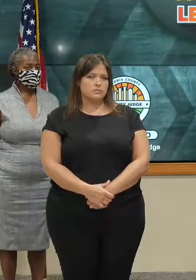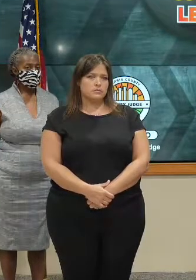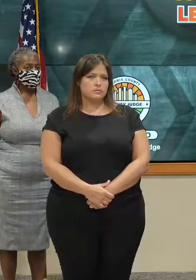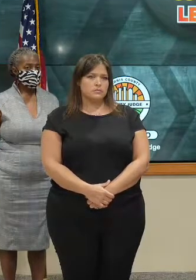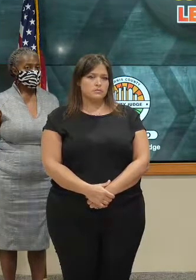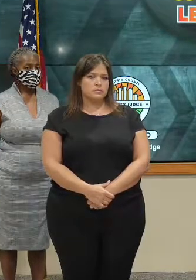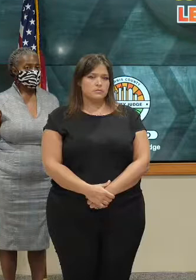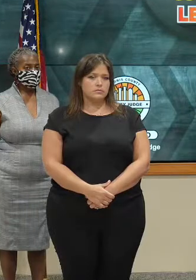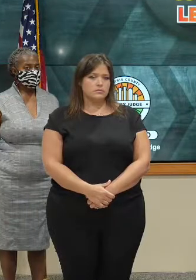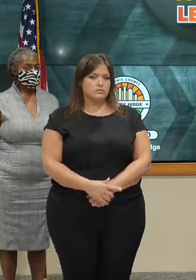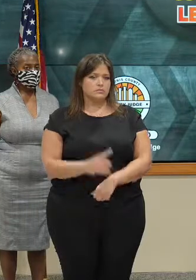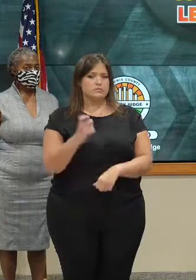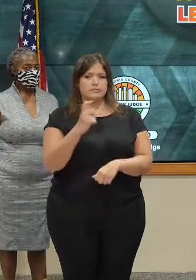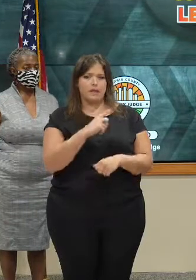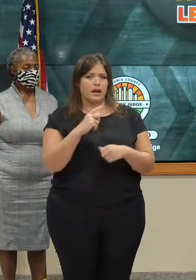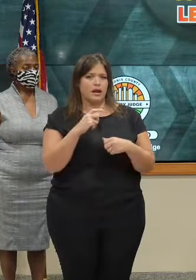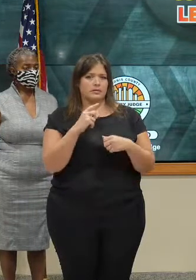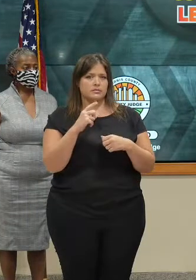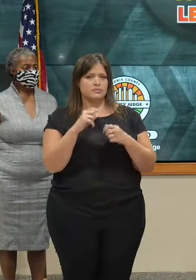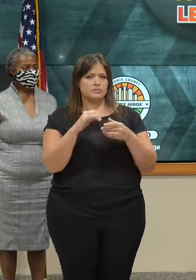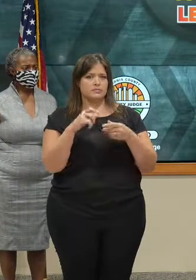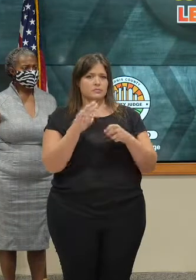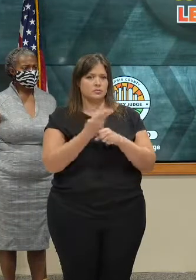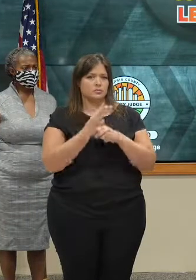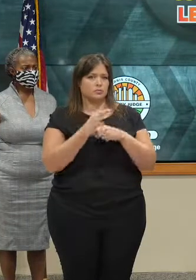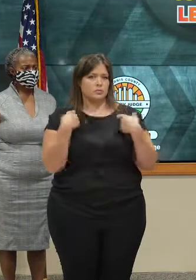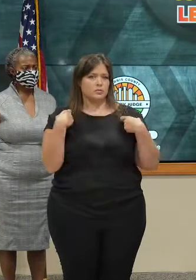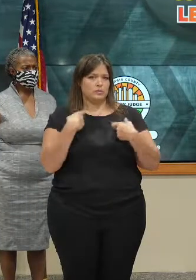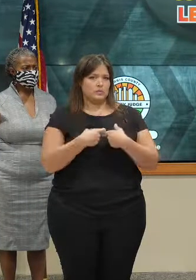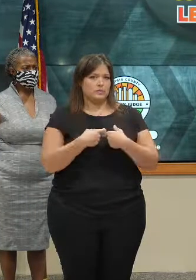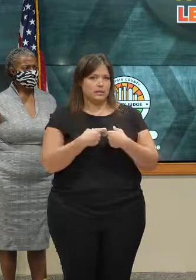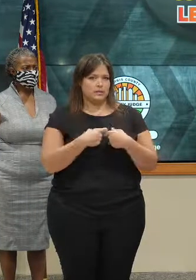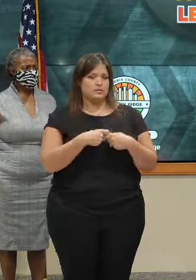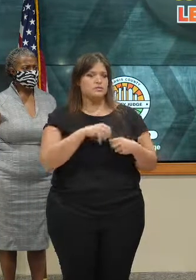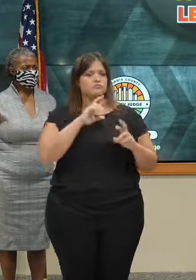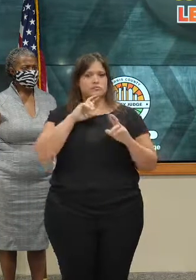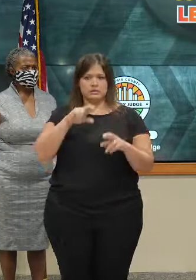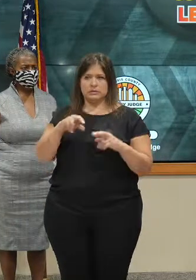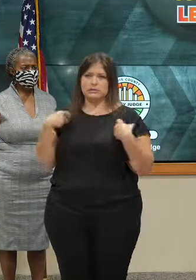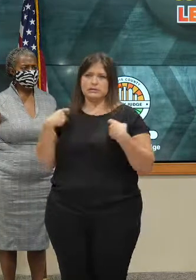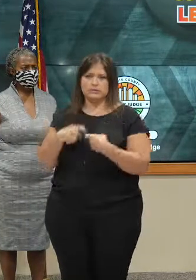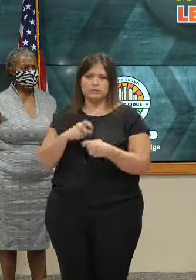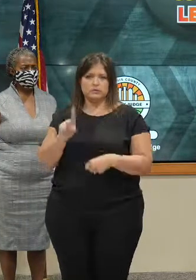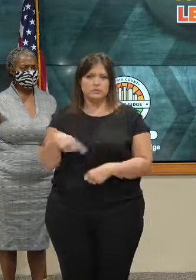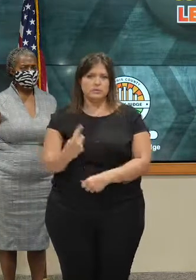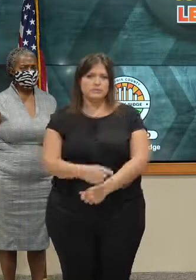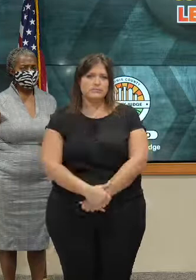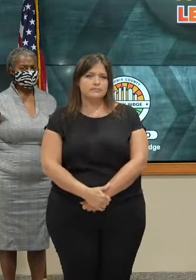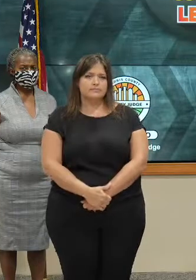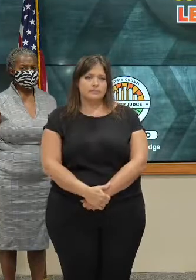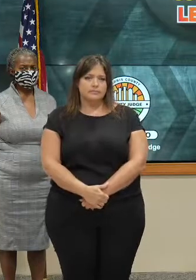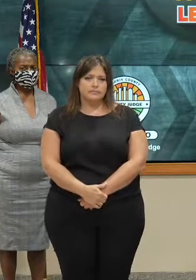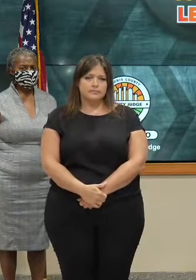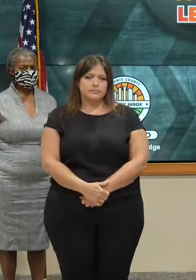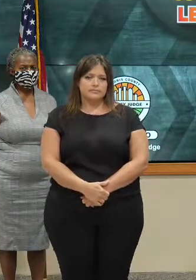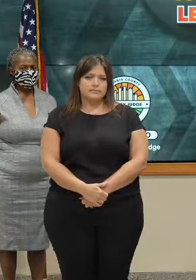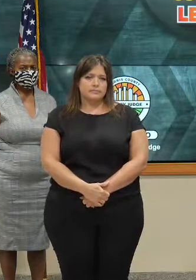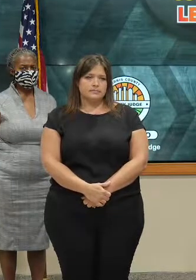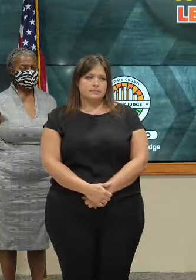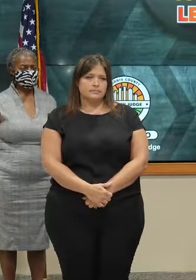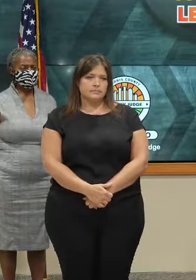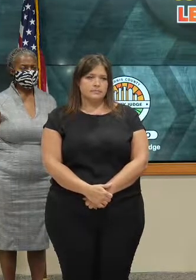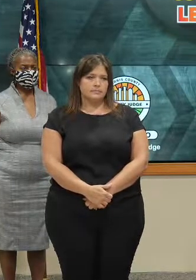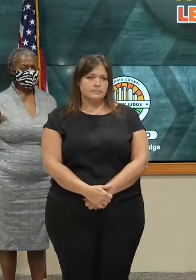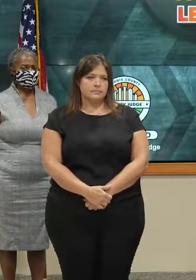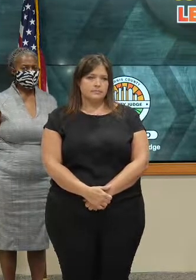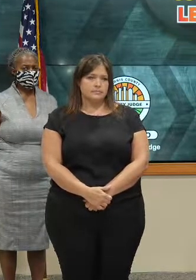en lo que puede implementar. Así es, en una emergencia, desde el principio de esta pandemia, he querido evitar